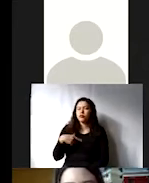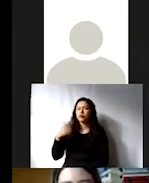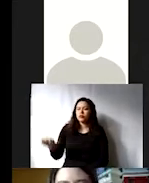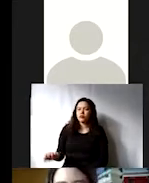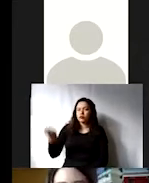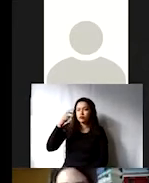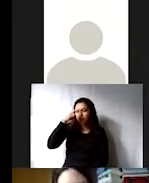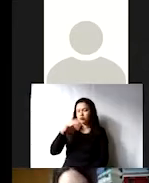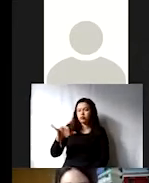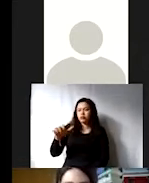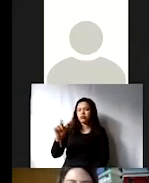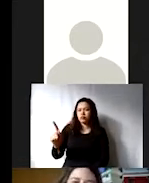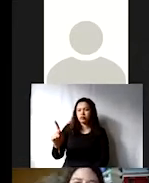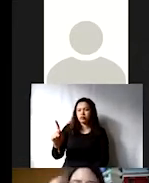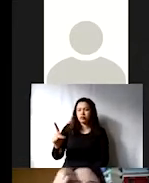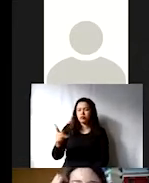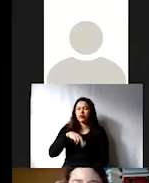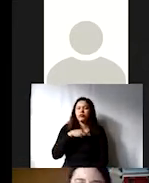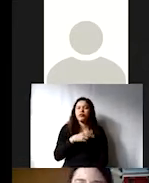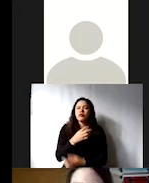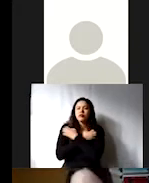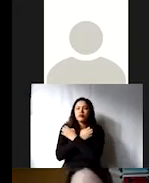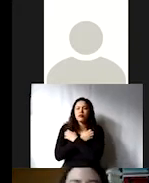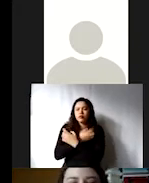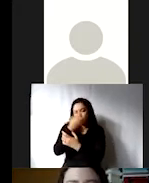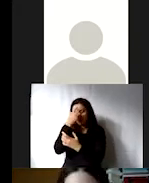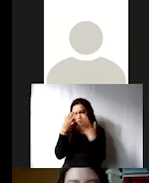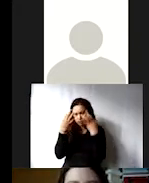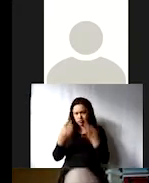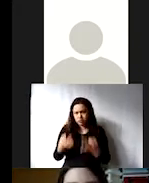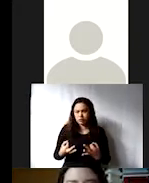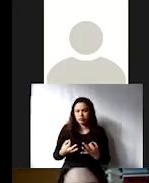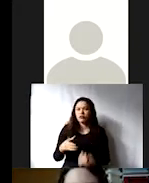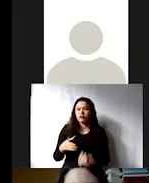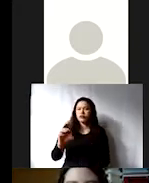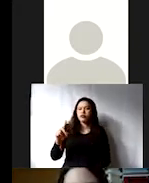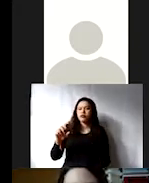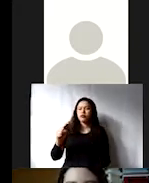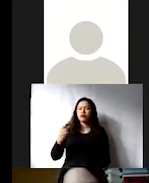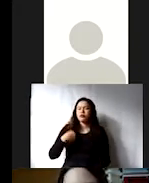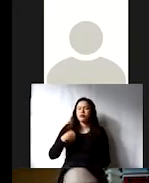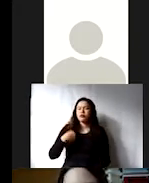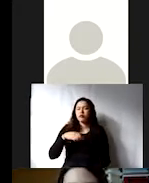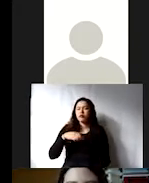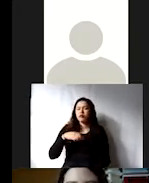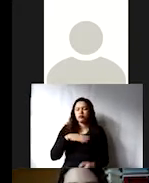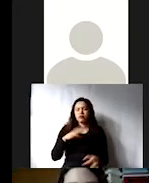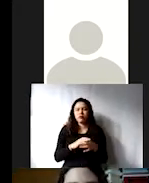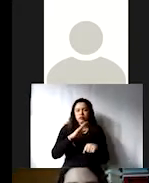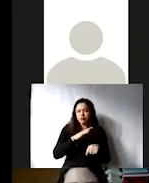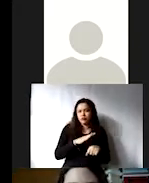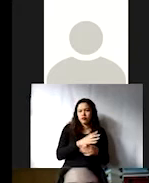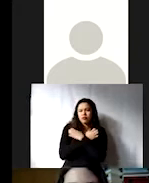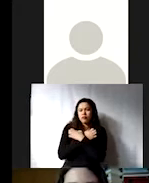IAP. Nosotros trabajamos en el rubro de la educación de calidad, o sea, los ODS a los que estamos alineados es principalmente